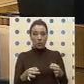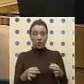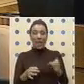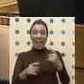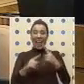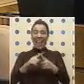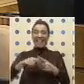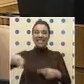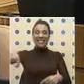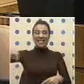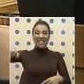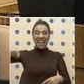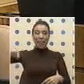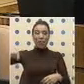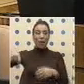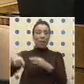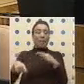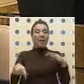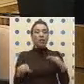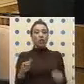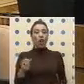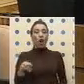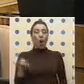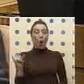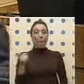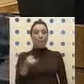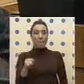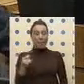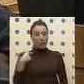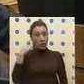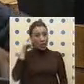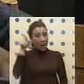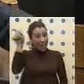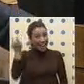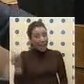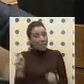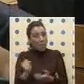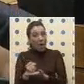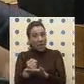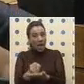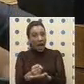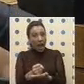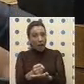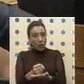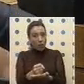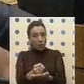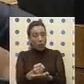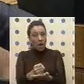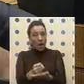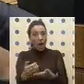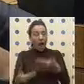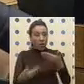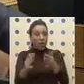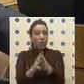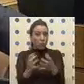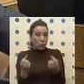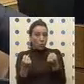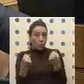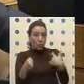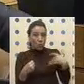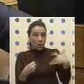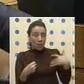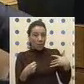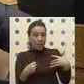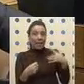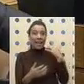senador como el ministro Gómez, creo que él puede ayudar, ¿no es cierto?, y contribuir muy fuertemente